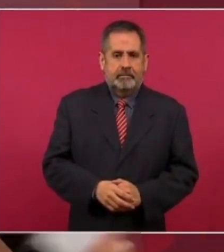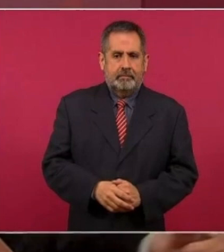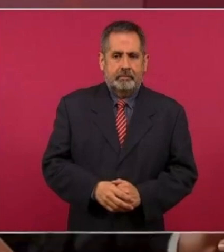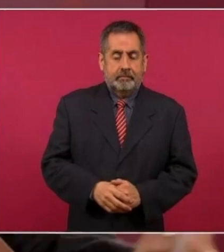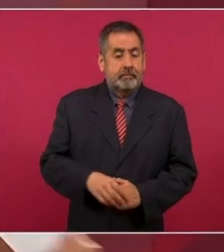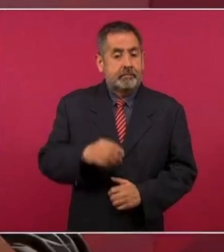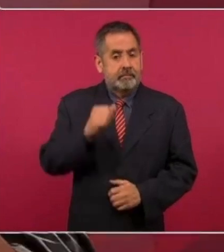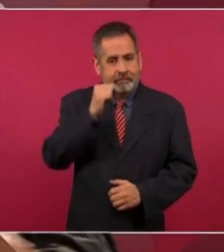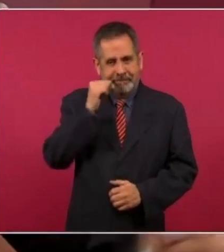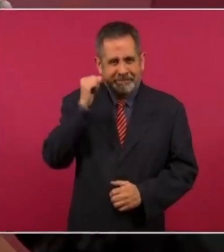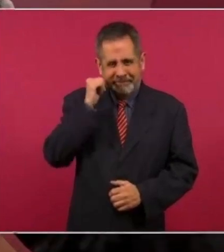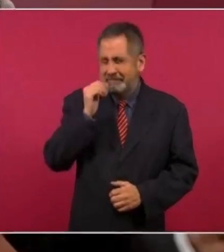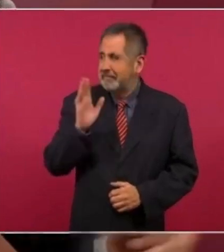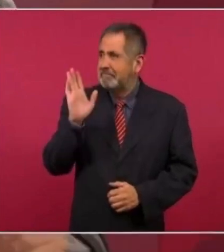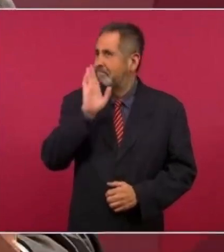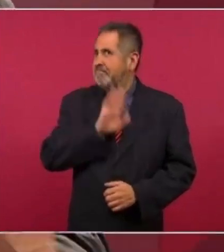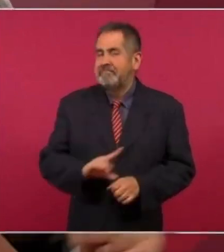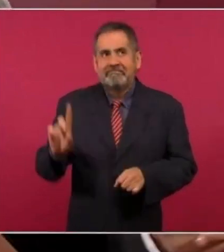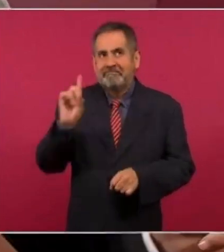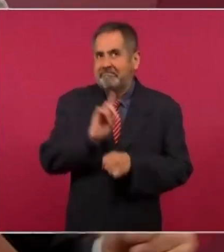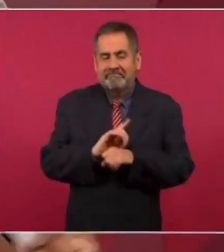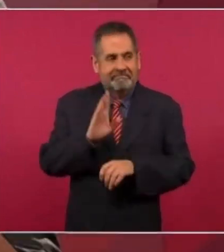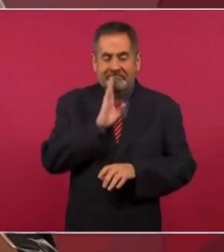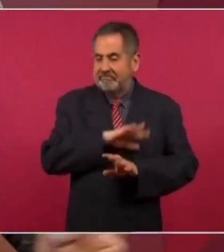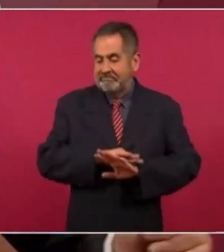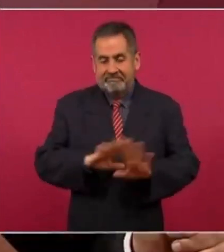Ayer fue un mal día